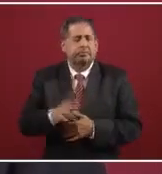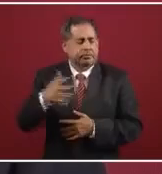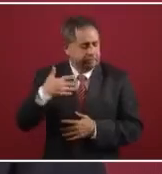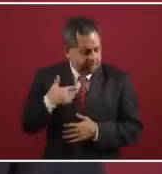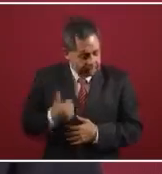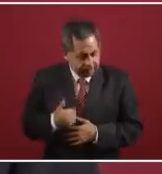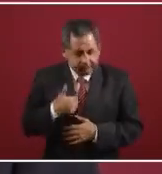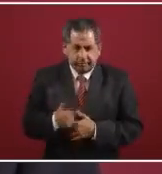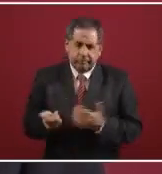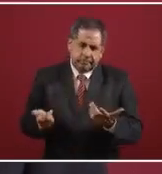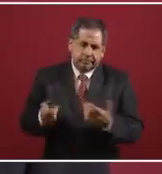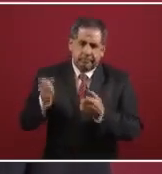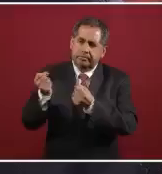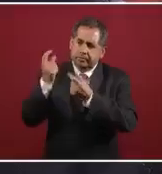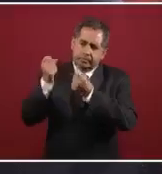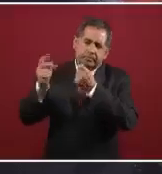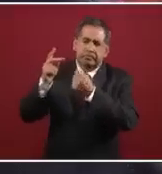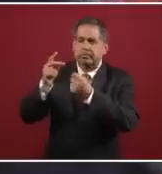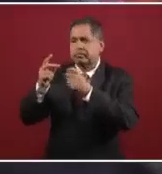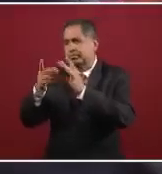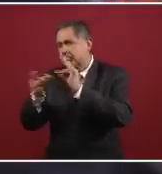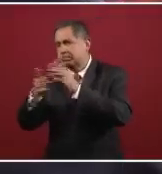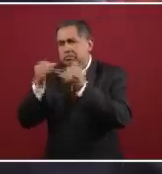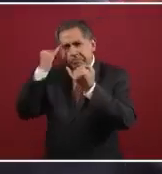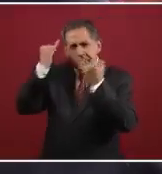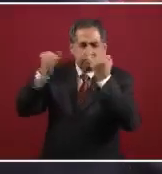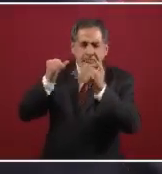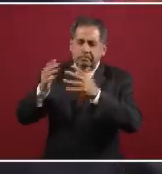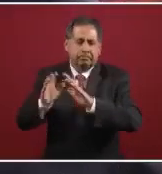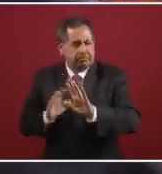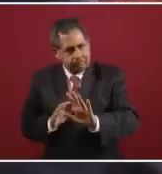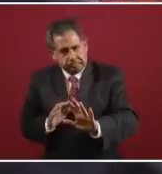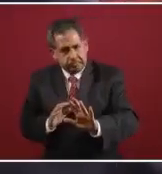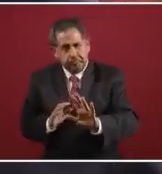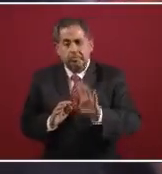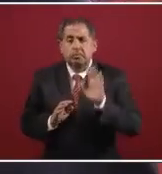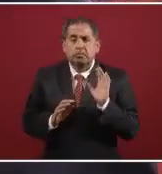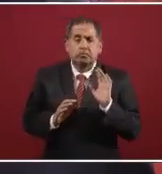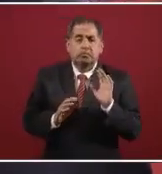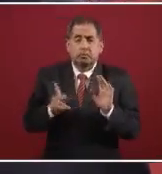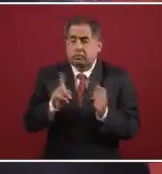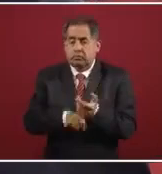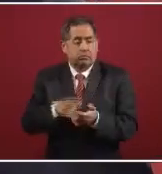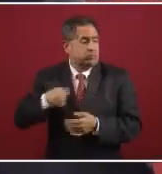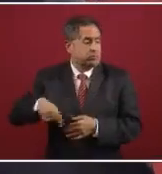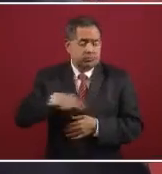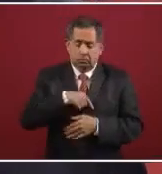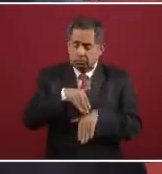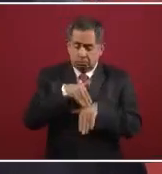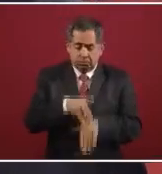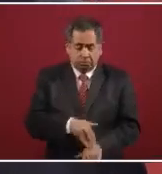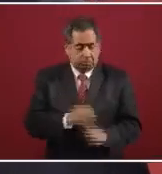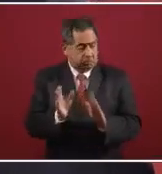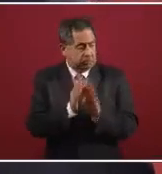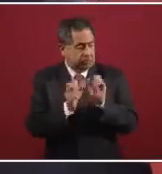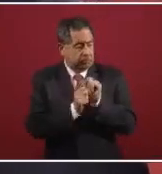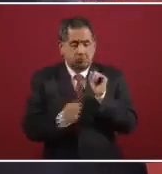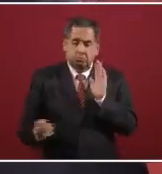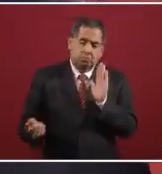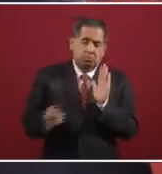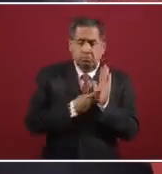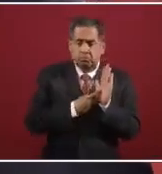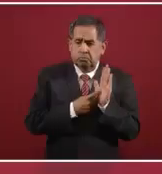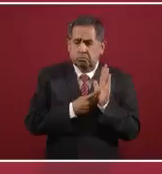entiendo, pues hay muchas polémicas ahora, pero estamos ejerciendo